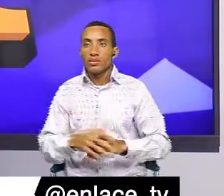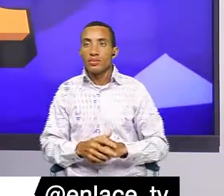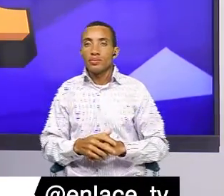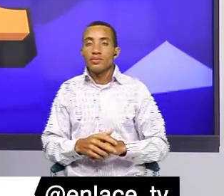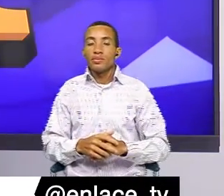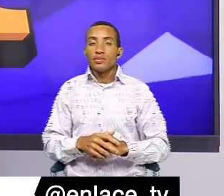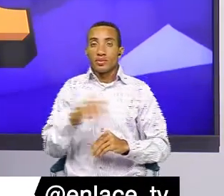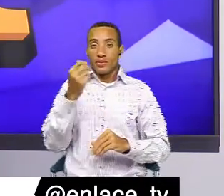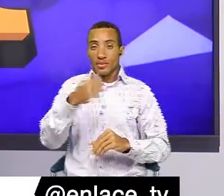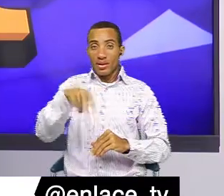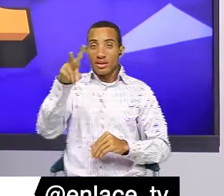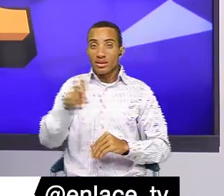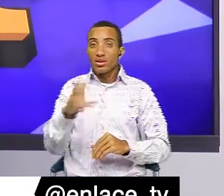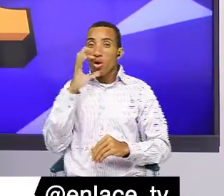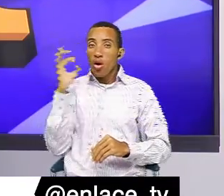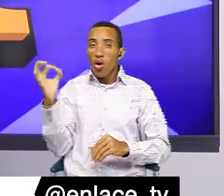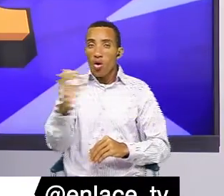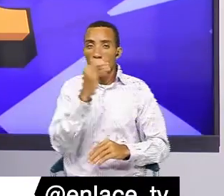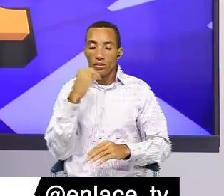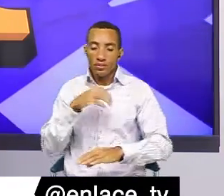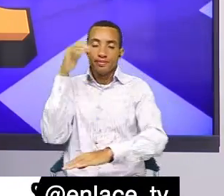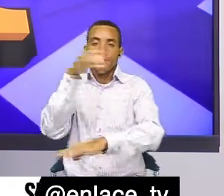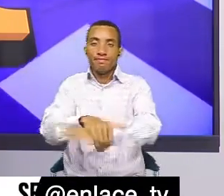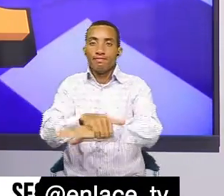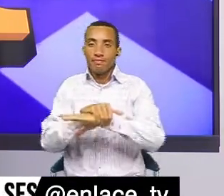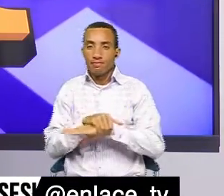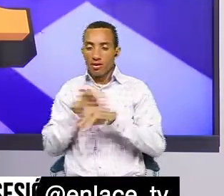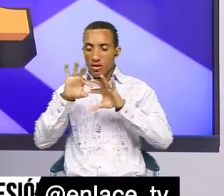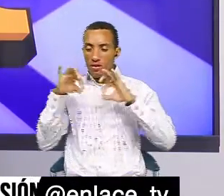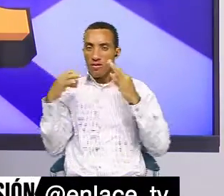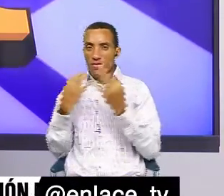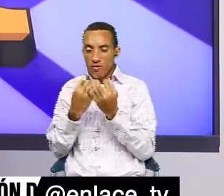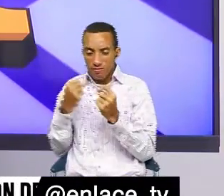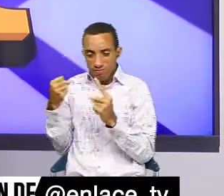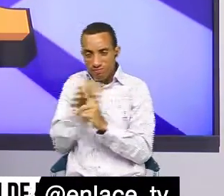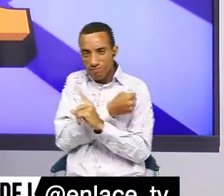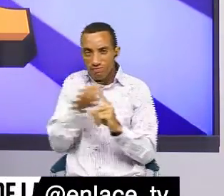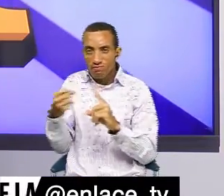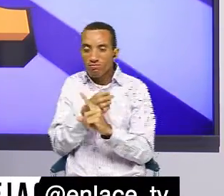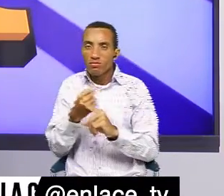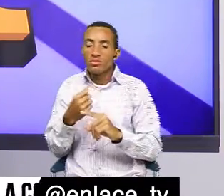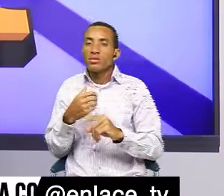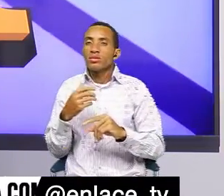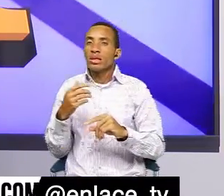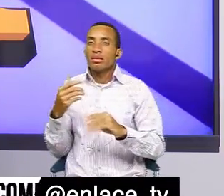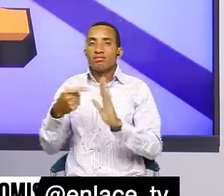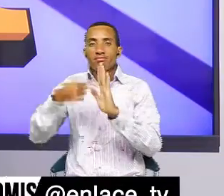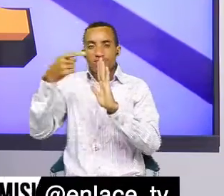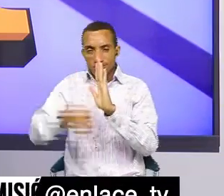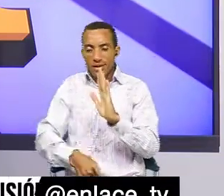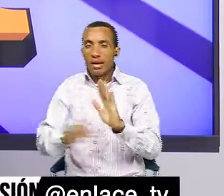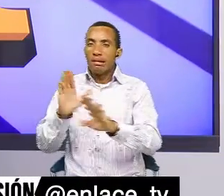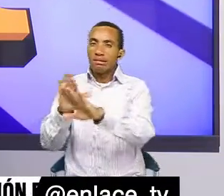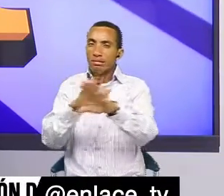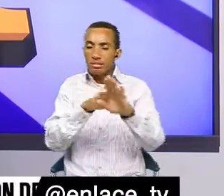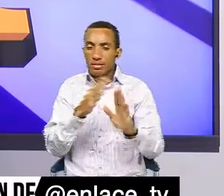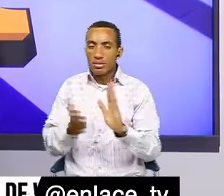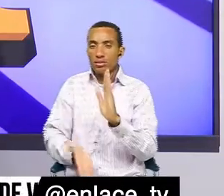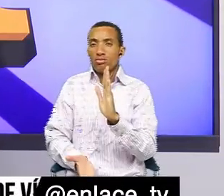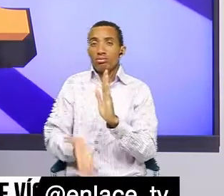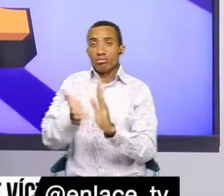17 hombres fueron capturados por el delito de violencia intrafamiliar. Las autoridades advierten que se han incrementado las agresiones físicas, psicológicas y